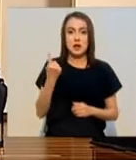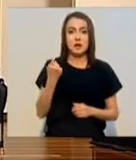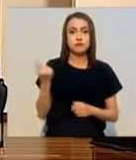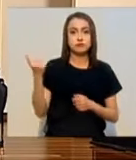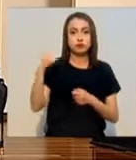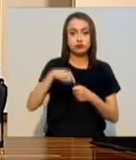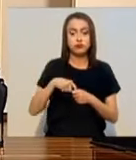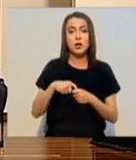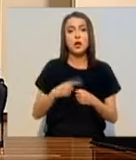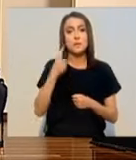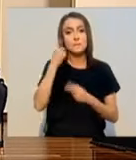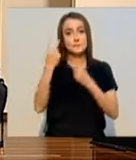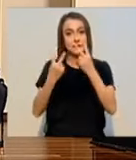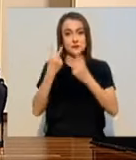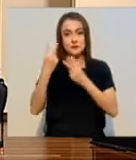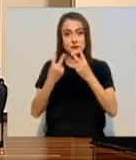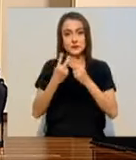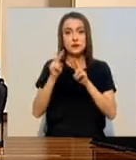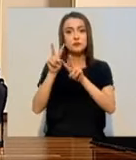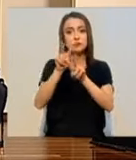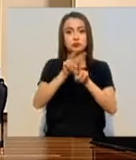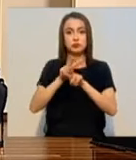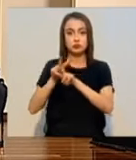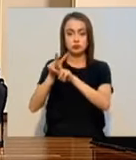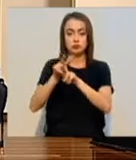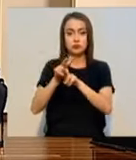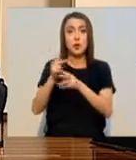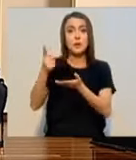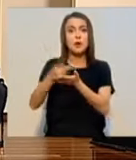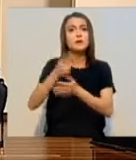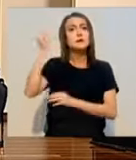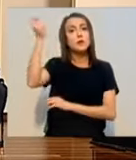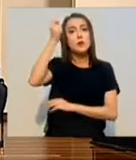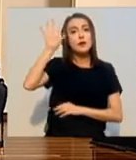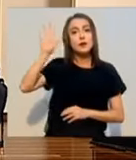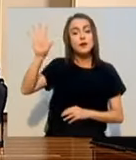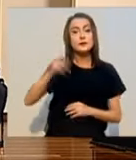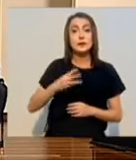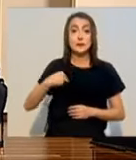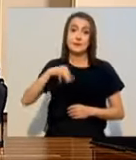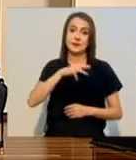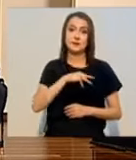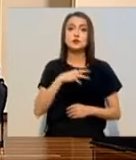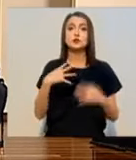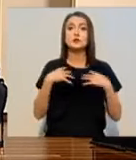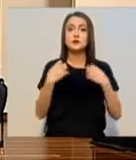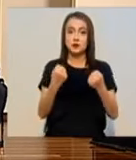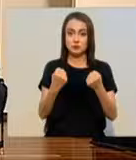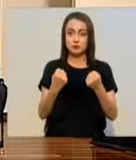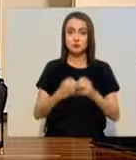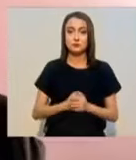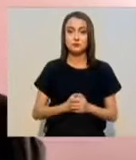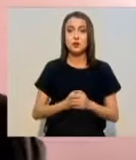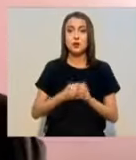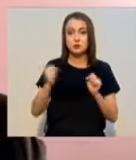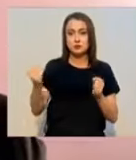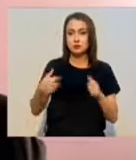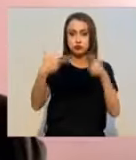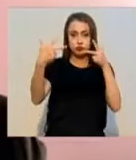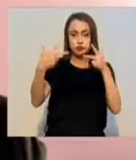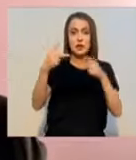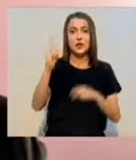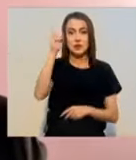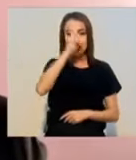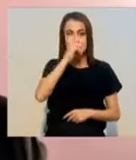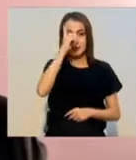de incorporar tras su visita de inspección a la provincia de Guanacaste, al ministro de Salud, que nos acompaña vía remota, al señor